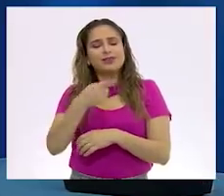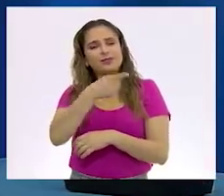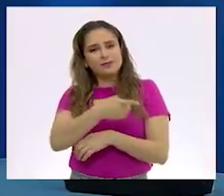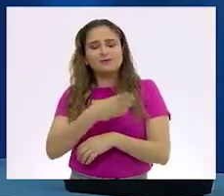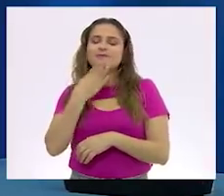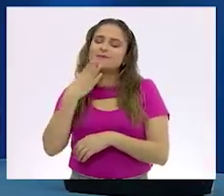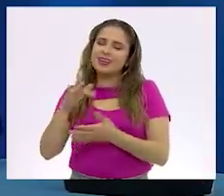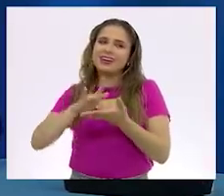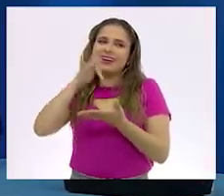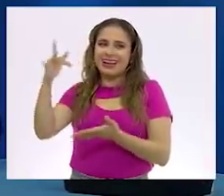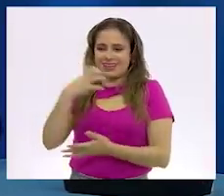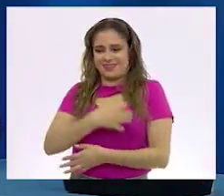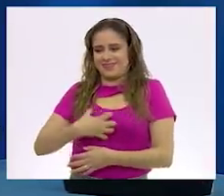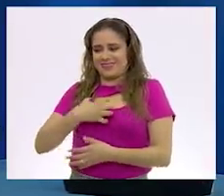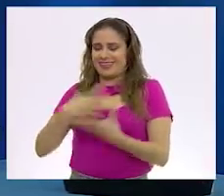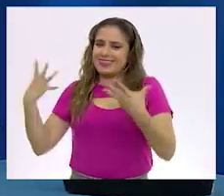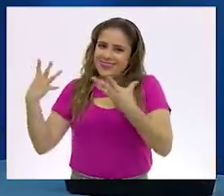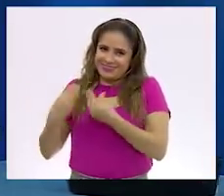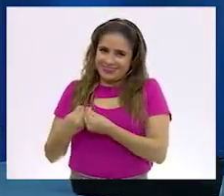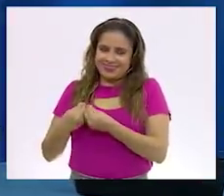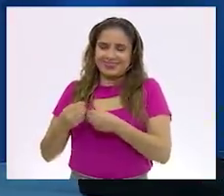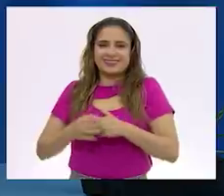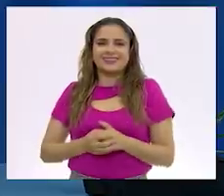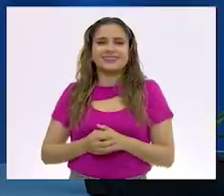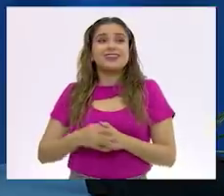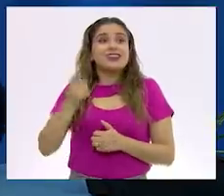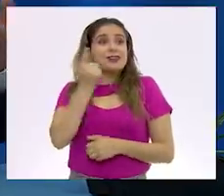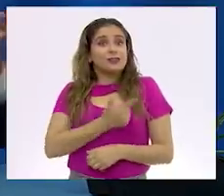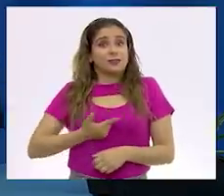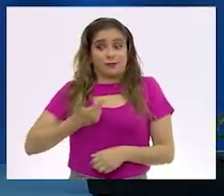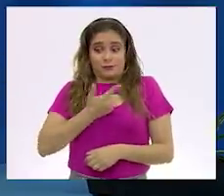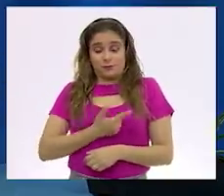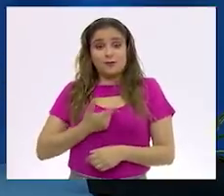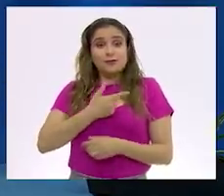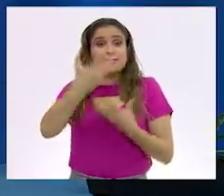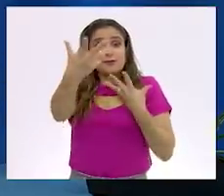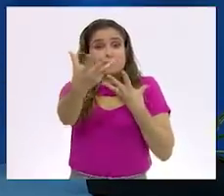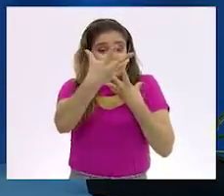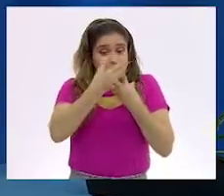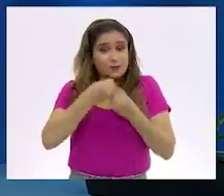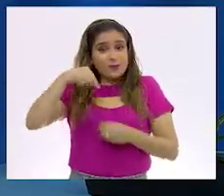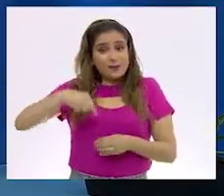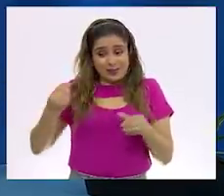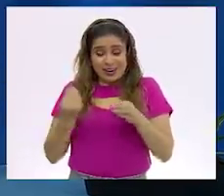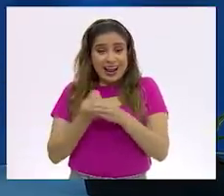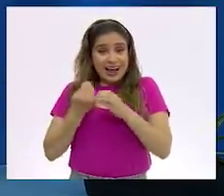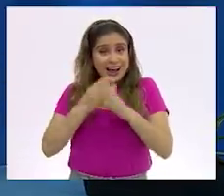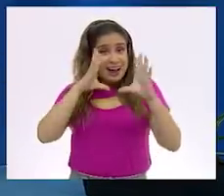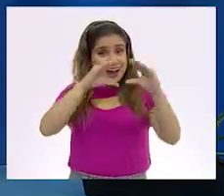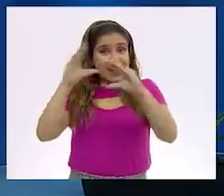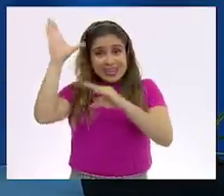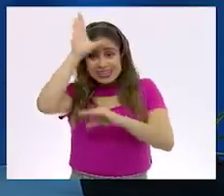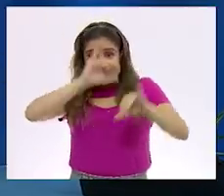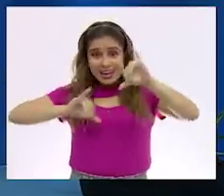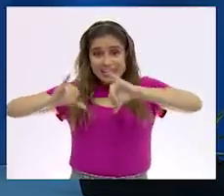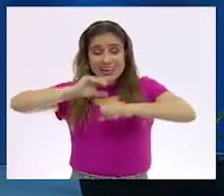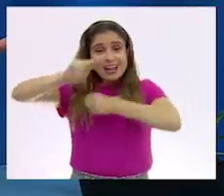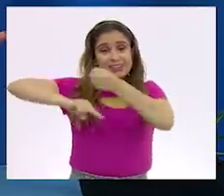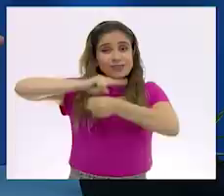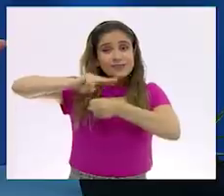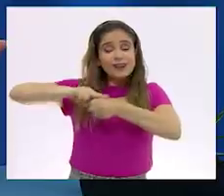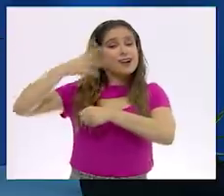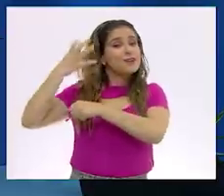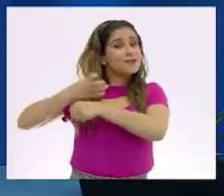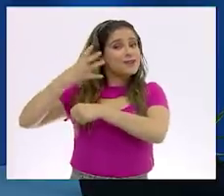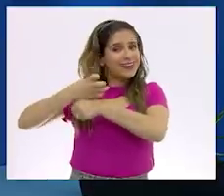y muy contento de estar aquí otra vez. Y vamos a tener el gusto de estar con ustedes en esta clase de Ciencias Naturales de cuarto grado.